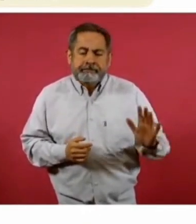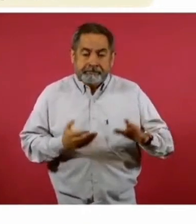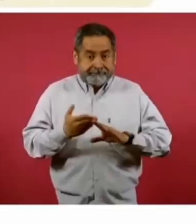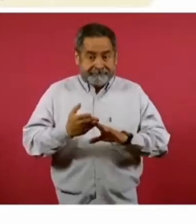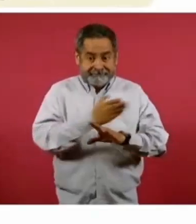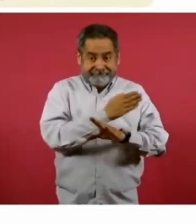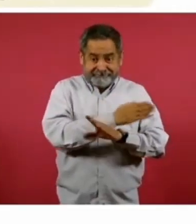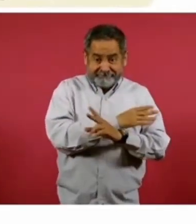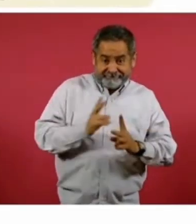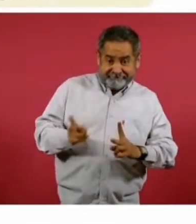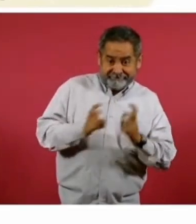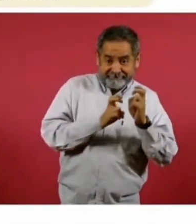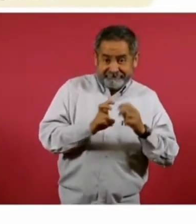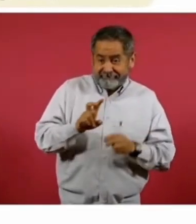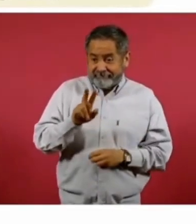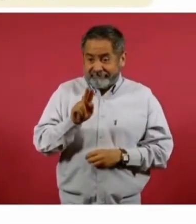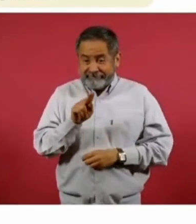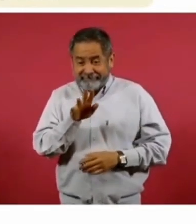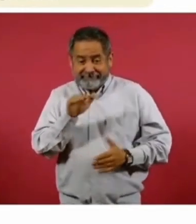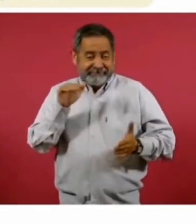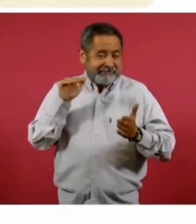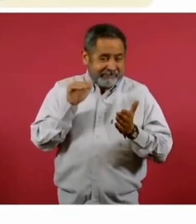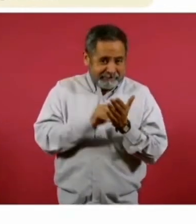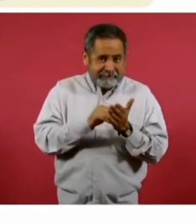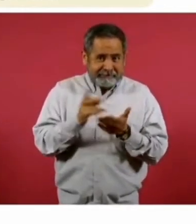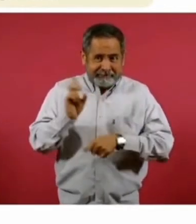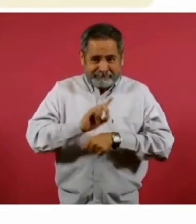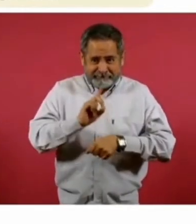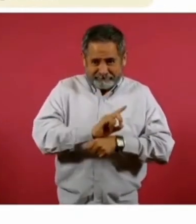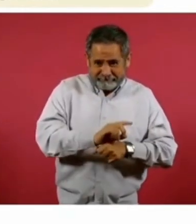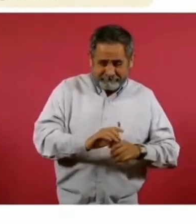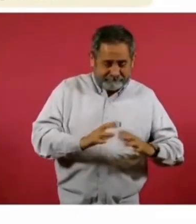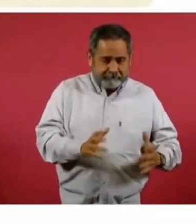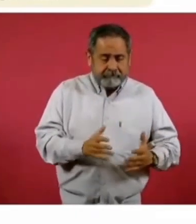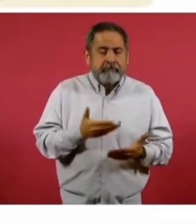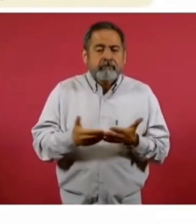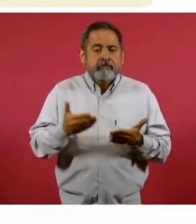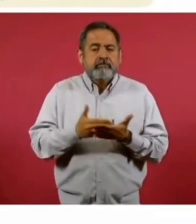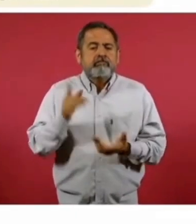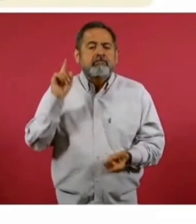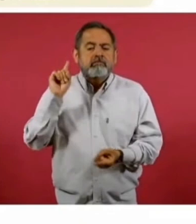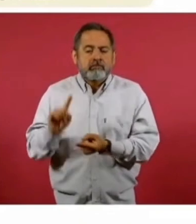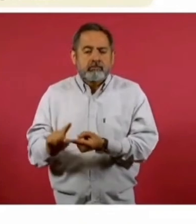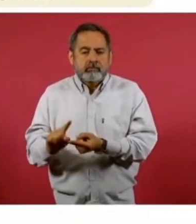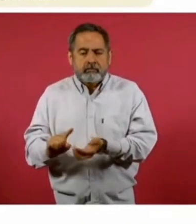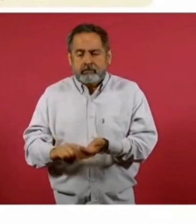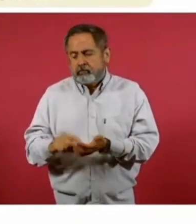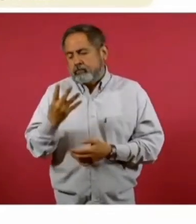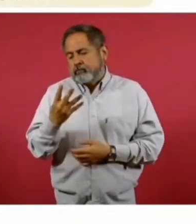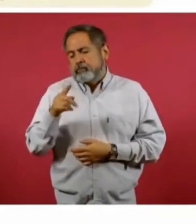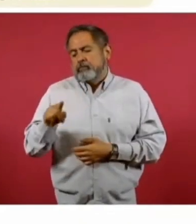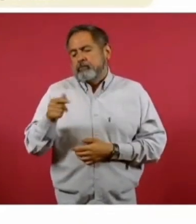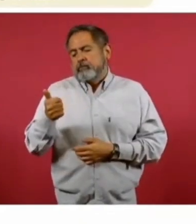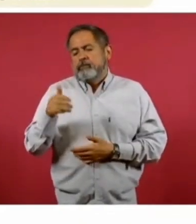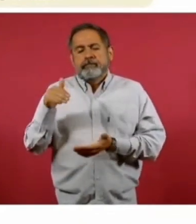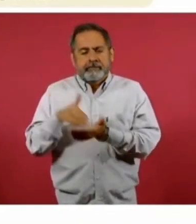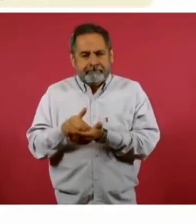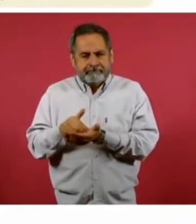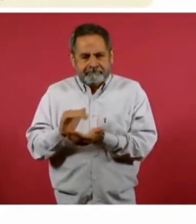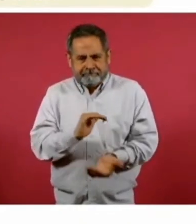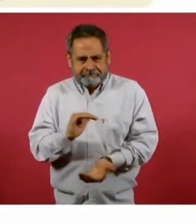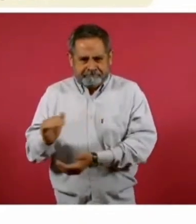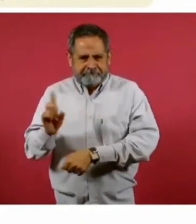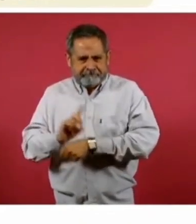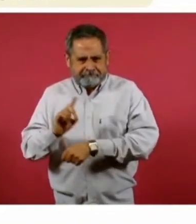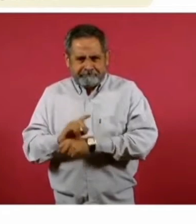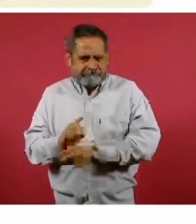robaban 84 mil barriles de combustibles diarios. Hoy se ha reducido el delito a 4.6 mil barriles